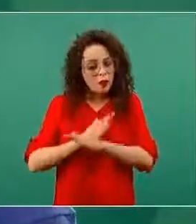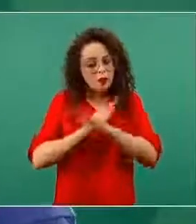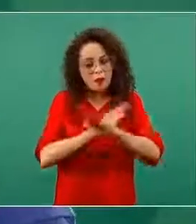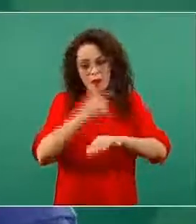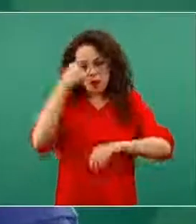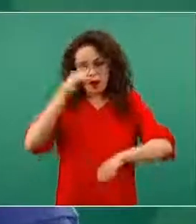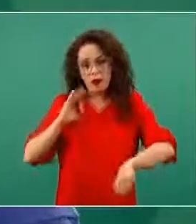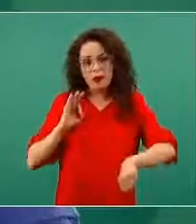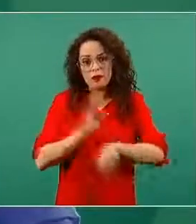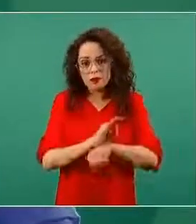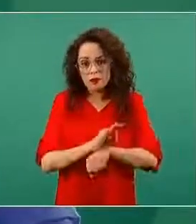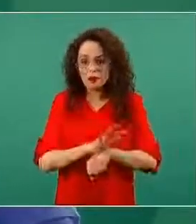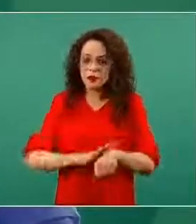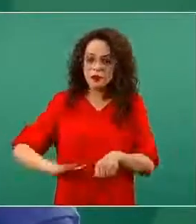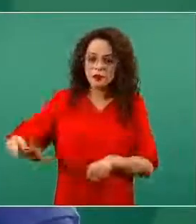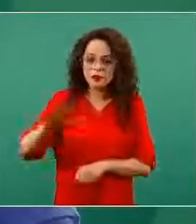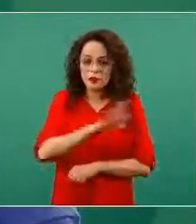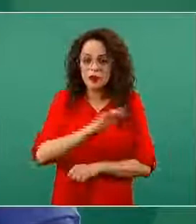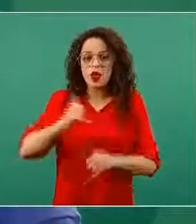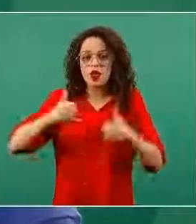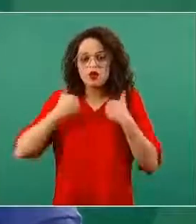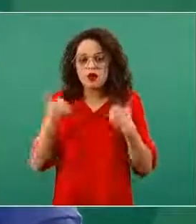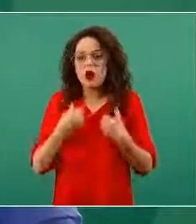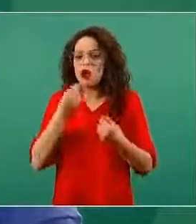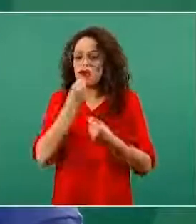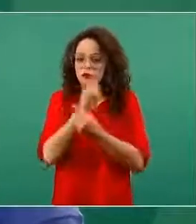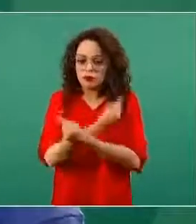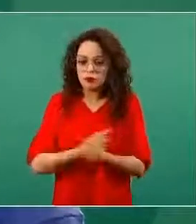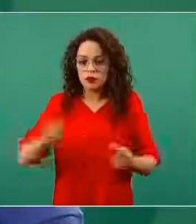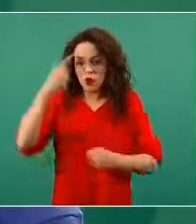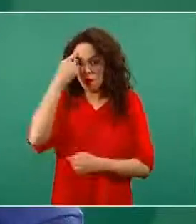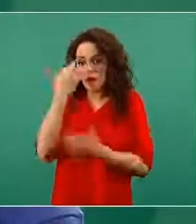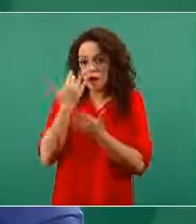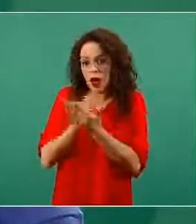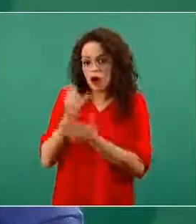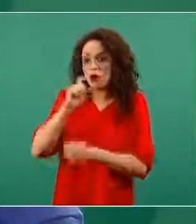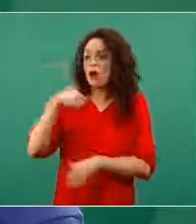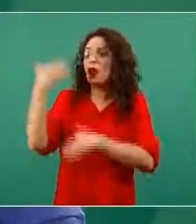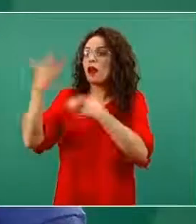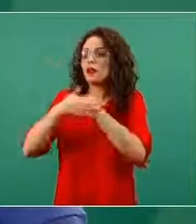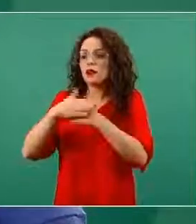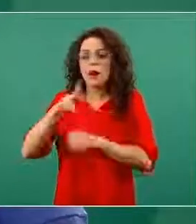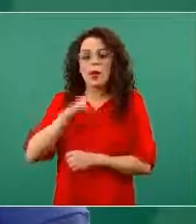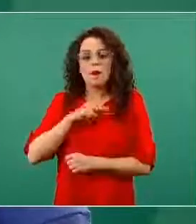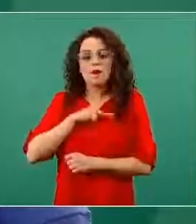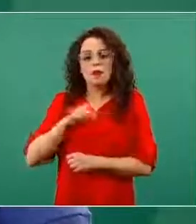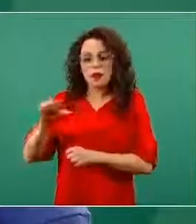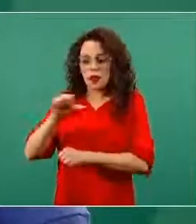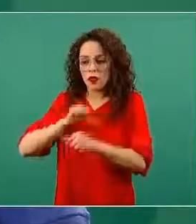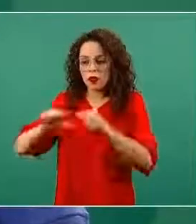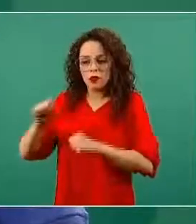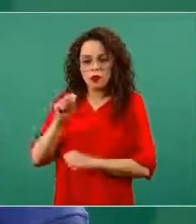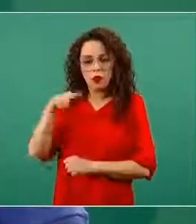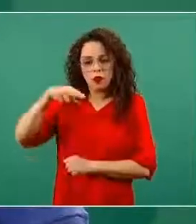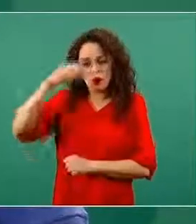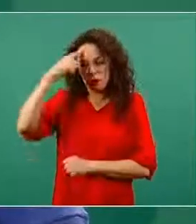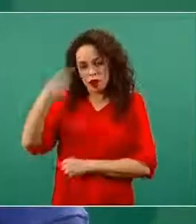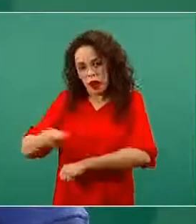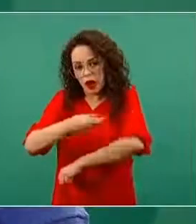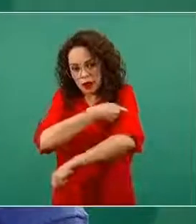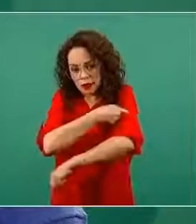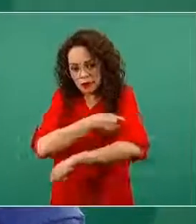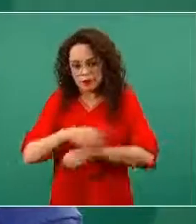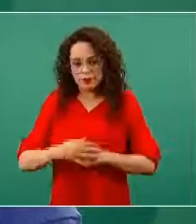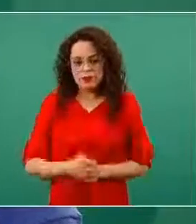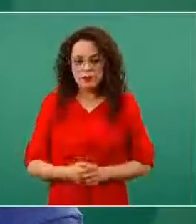estamos en espera de cuando nos toque nuestro turno en la vacunación. Y el siguiente elemento es cuando se ofrece y se abre